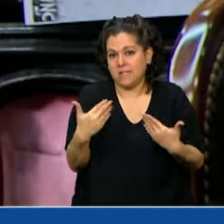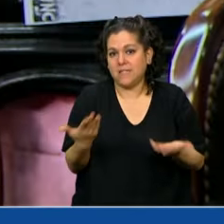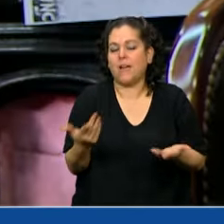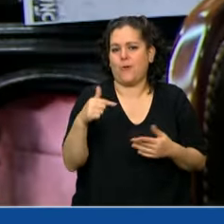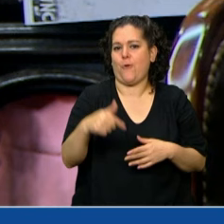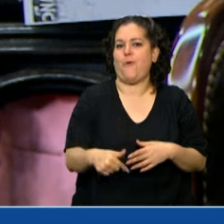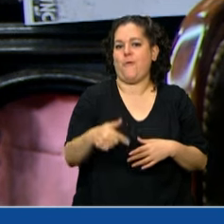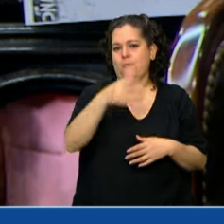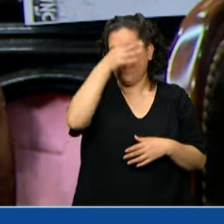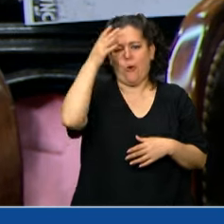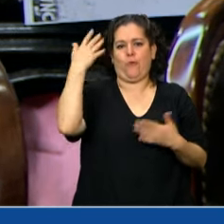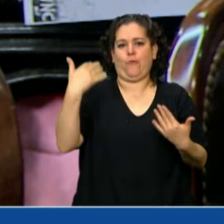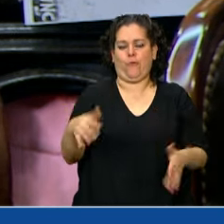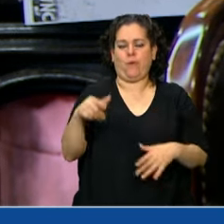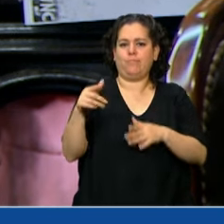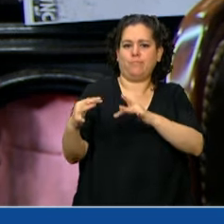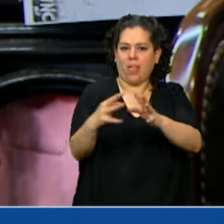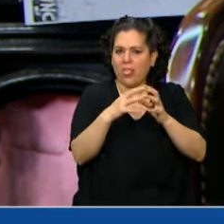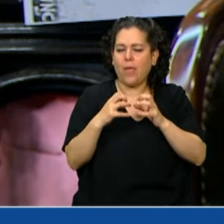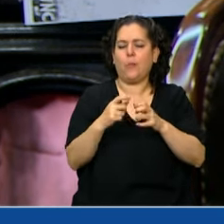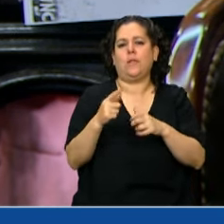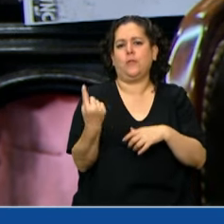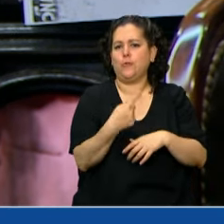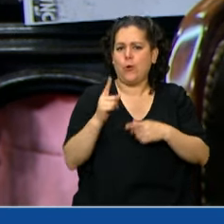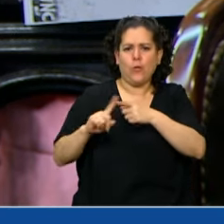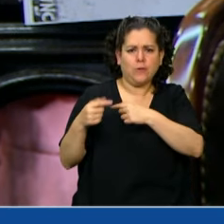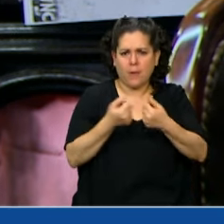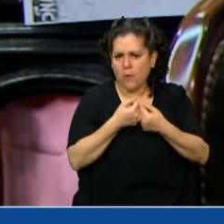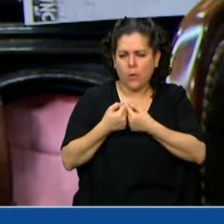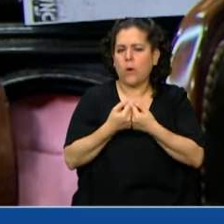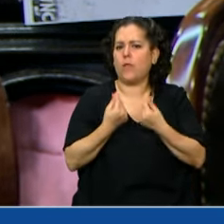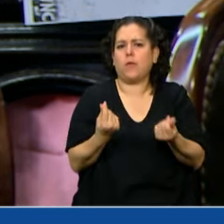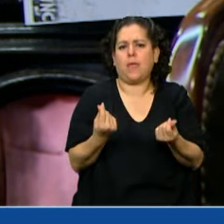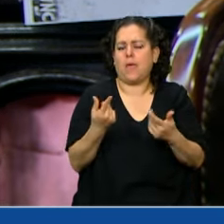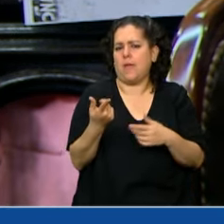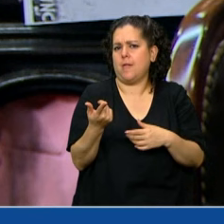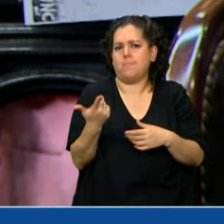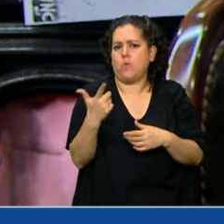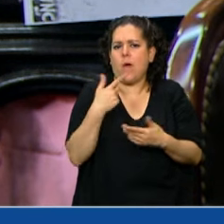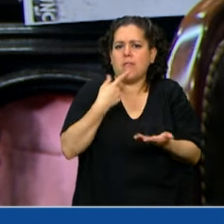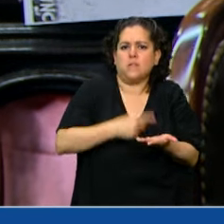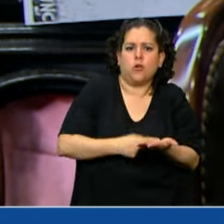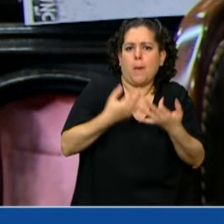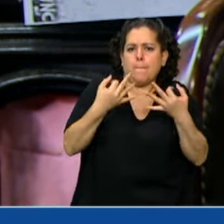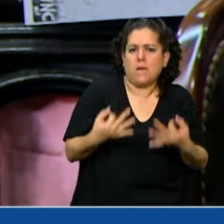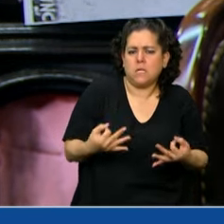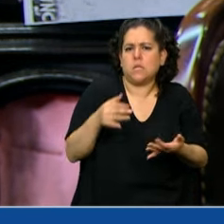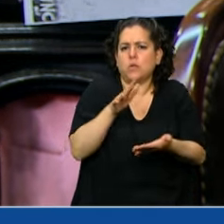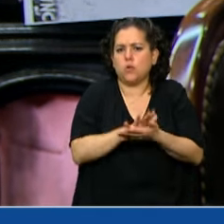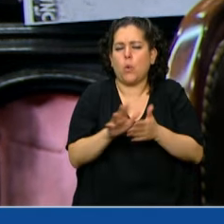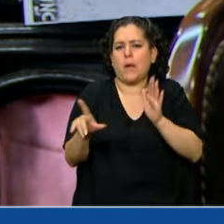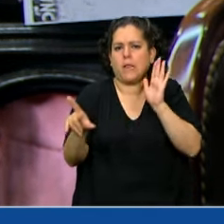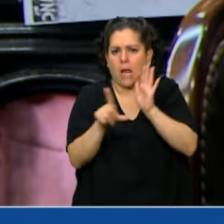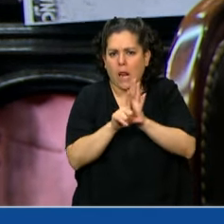estemos dando este debate porque como todos coincidimos en que no tener definiciones precisas en relación a esta